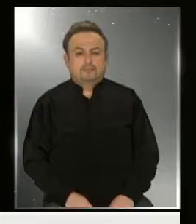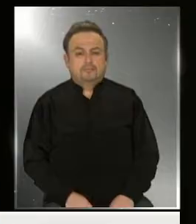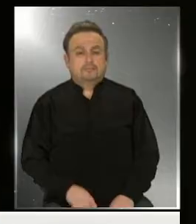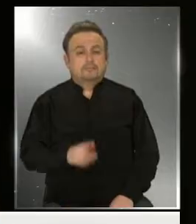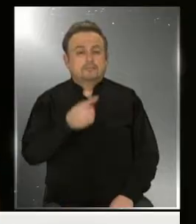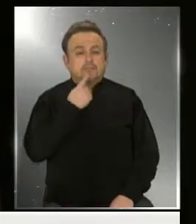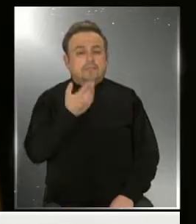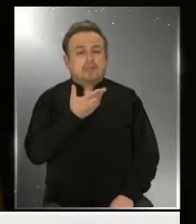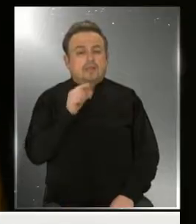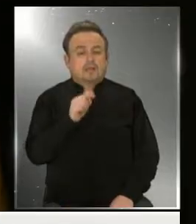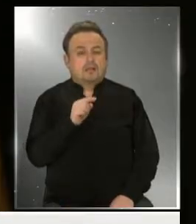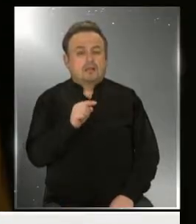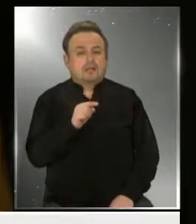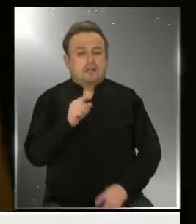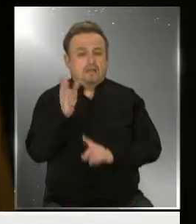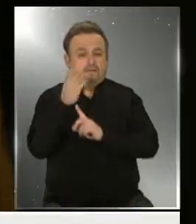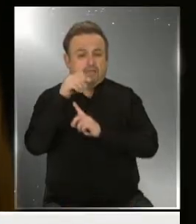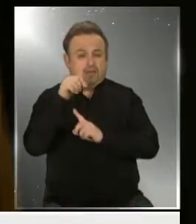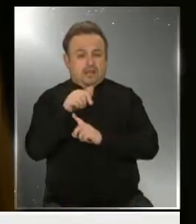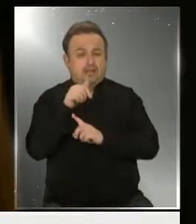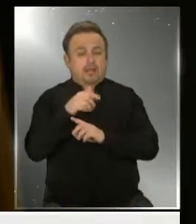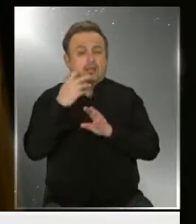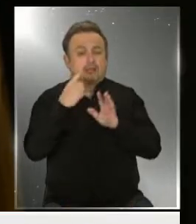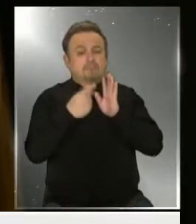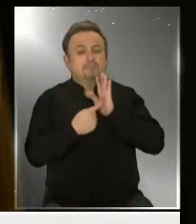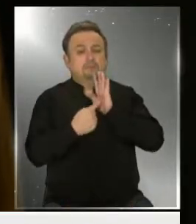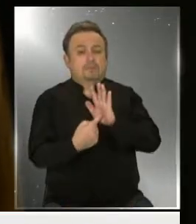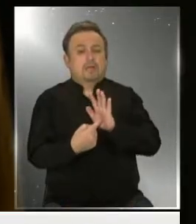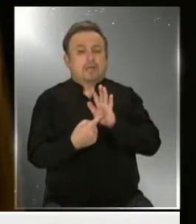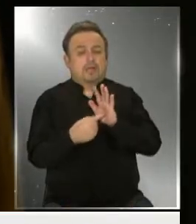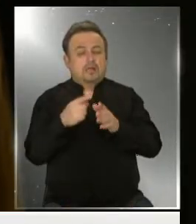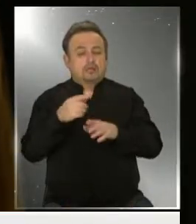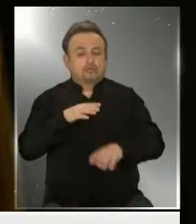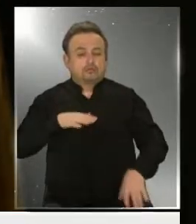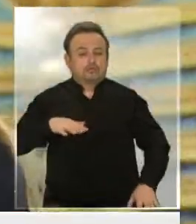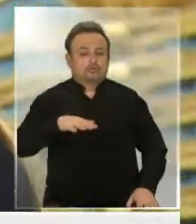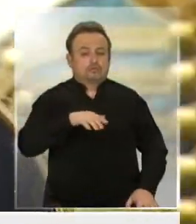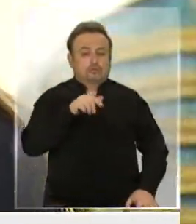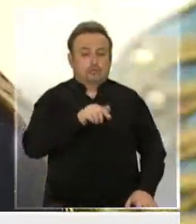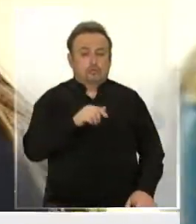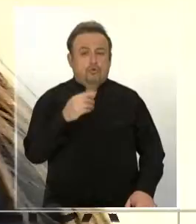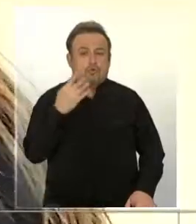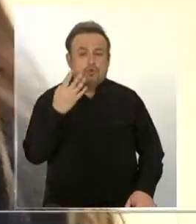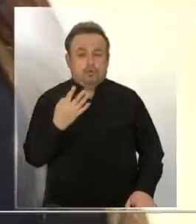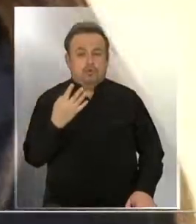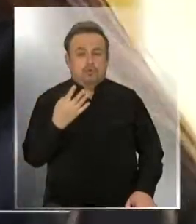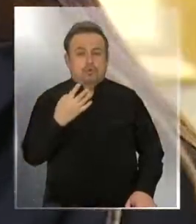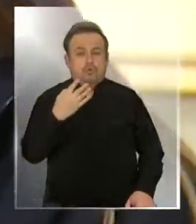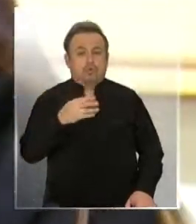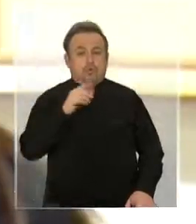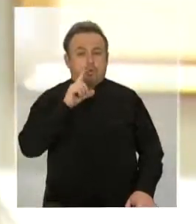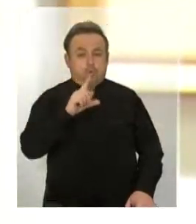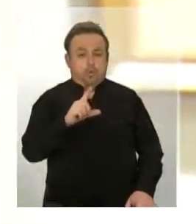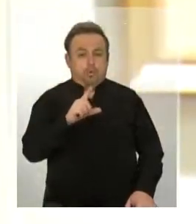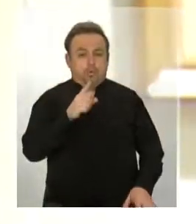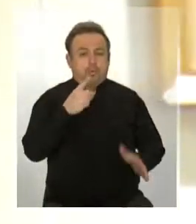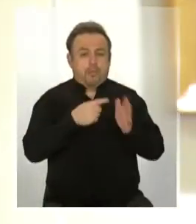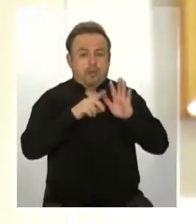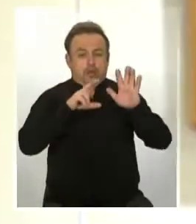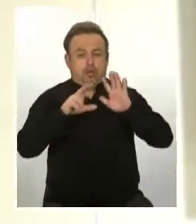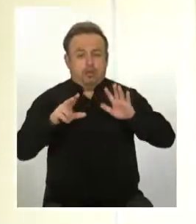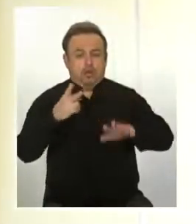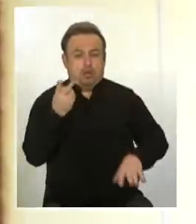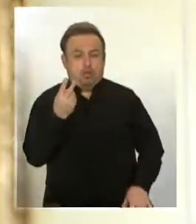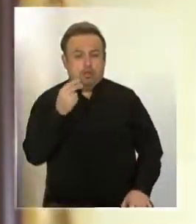Que dicen que esta bandera se presentó en sociedad el 4 de